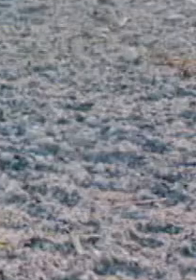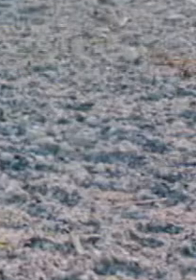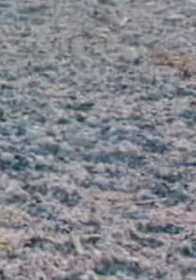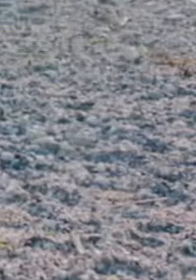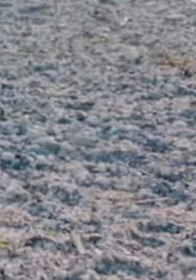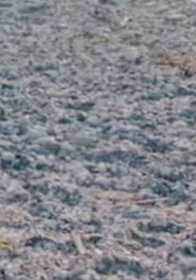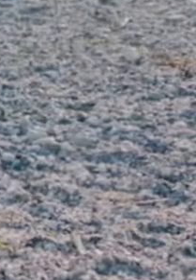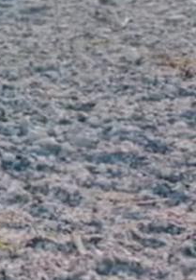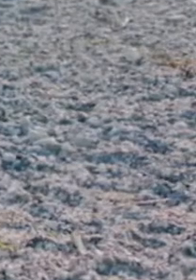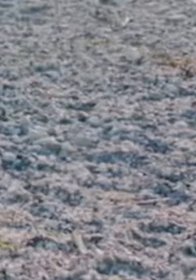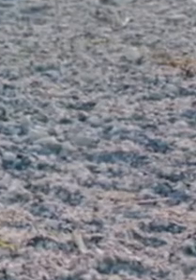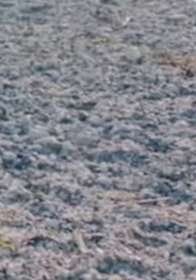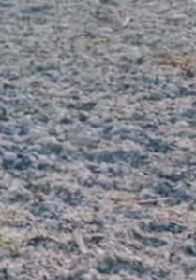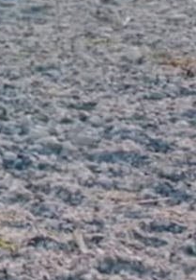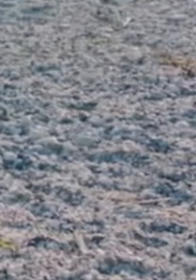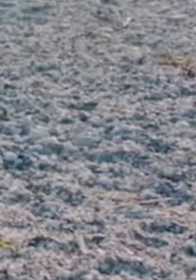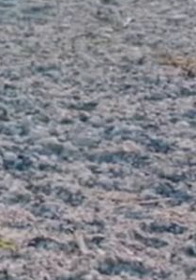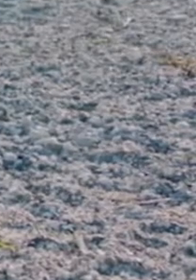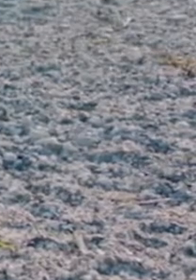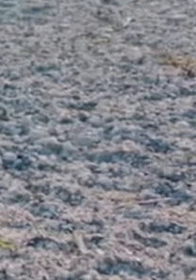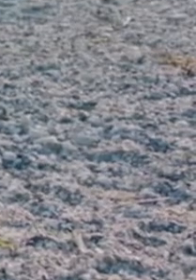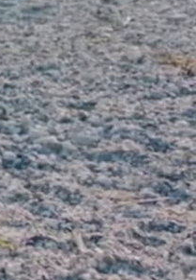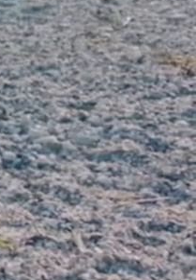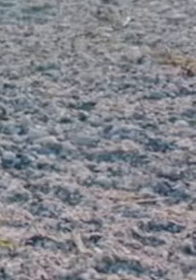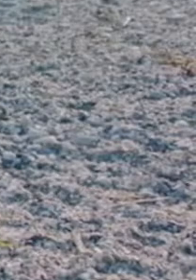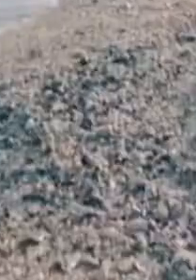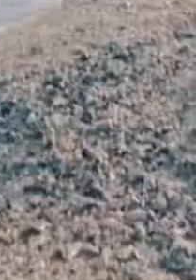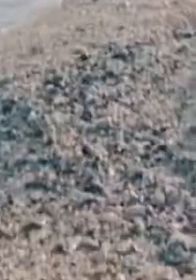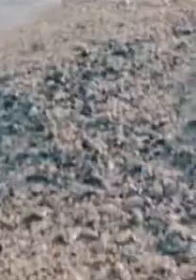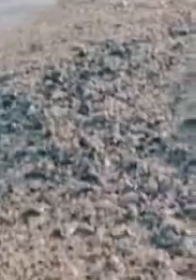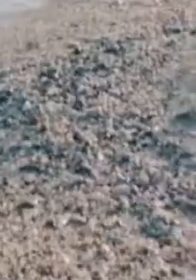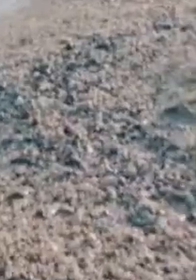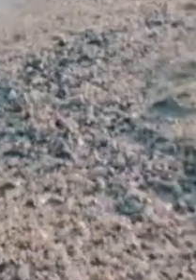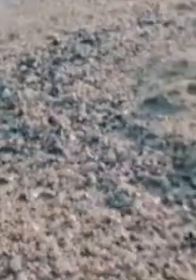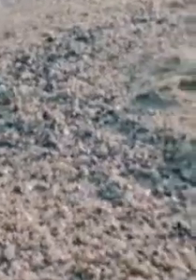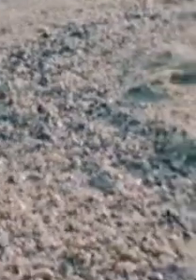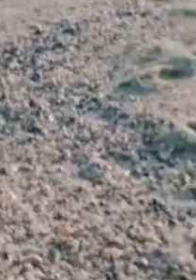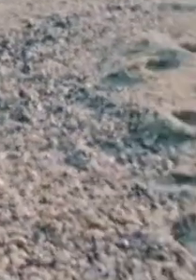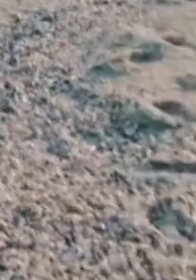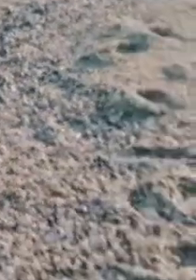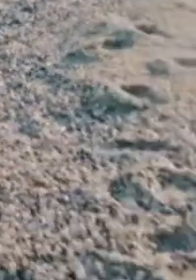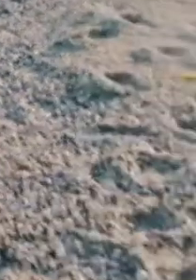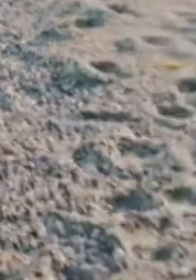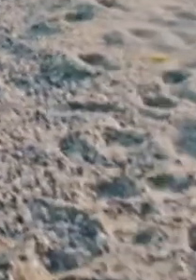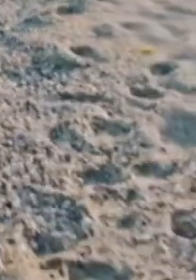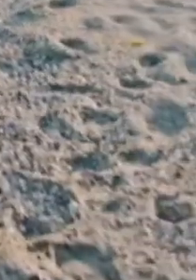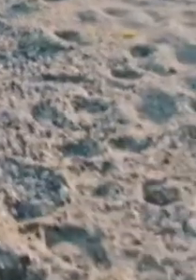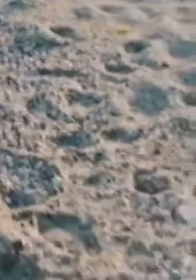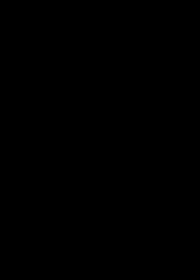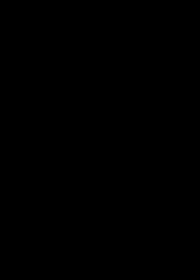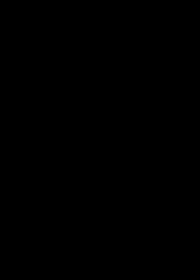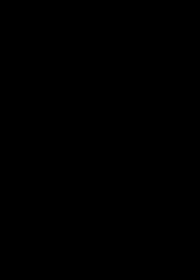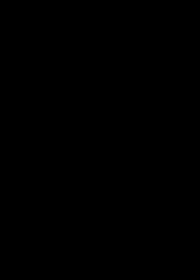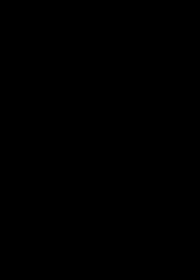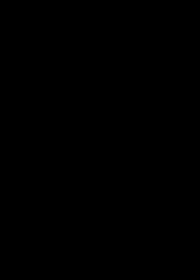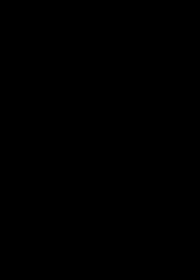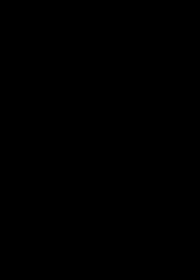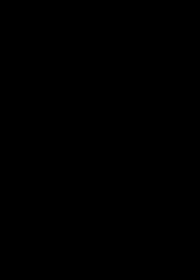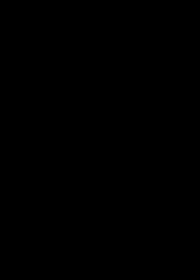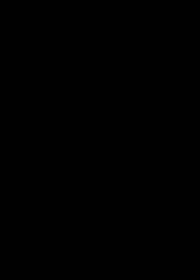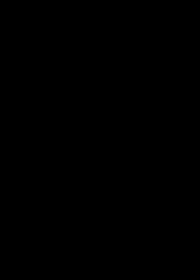marcondes parrilla llena de lunes a viernes a las 2 de la tarde en 13 costa rica